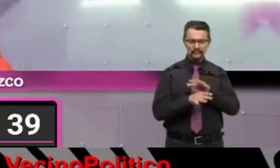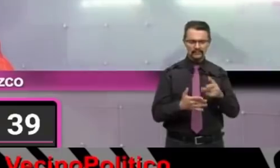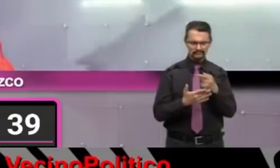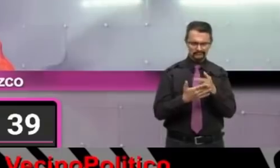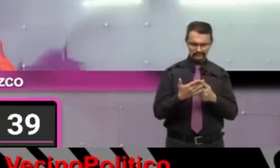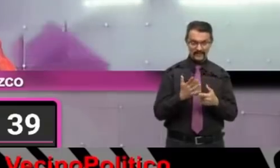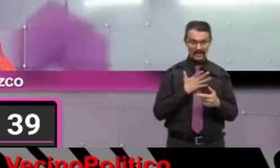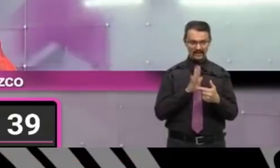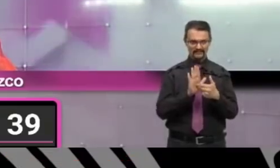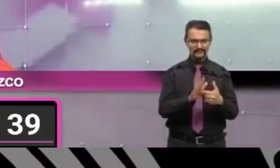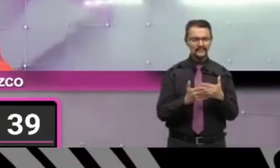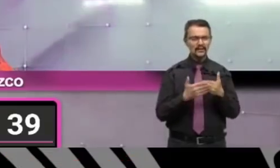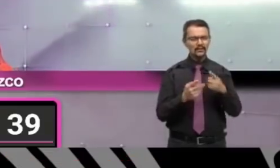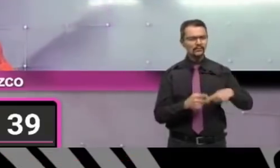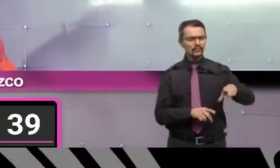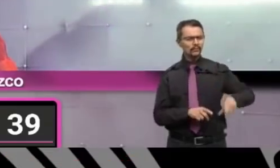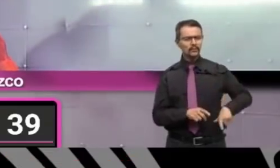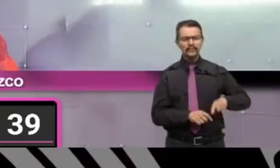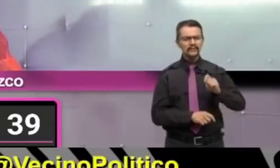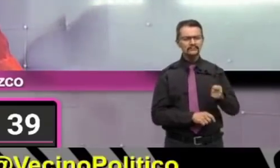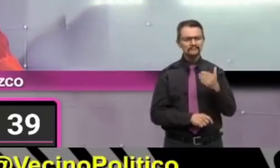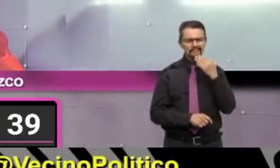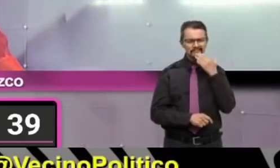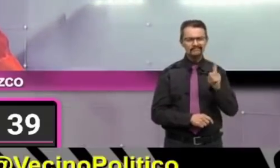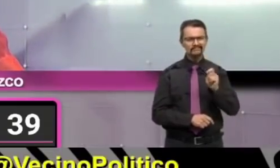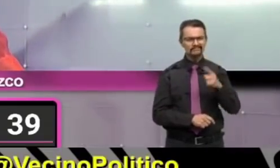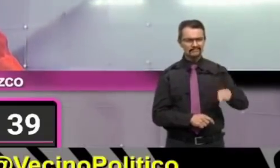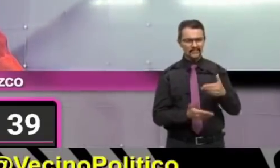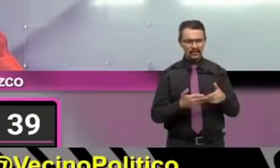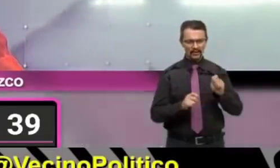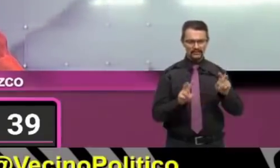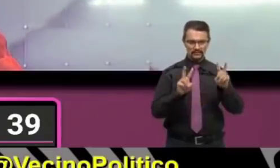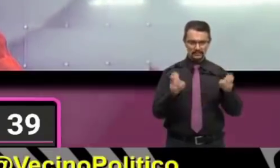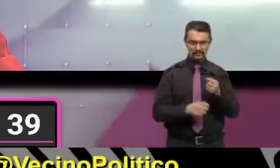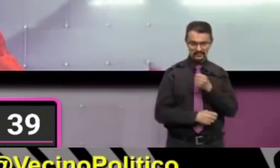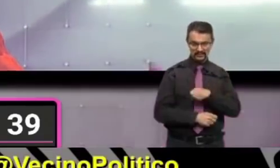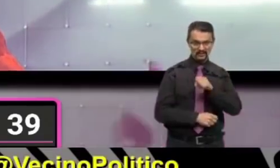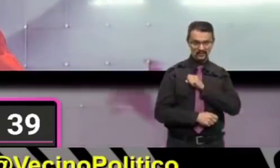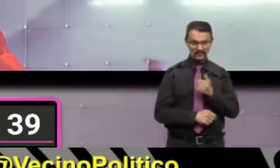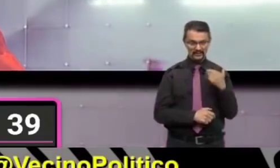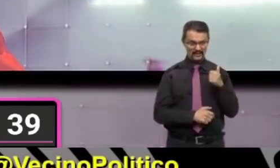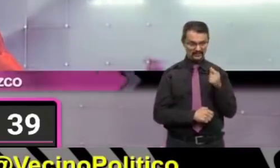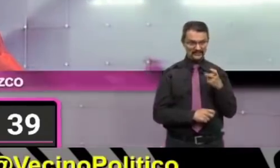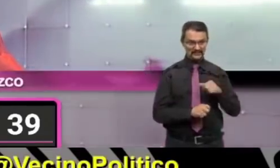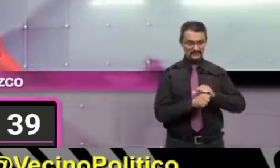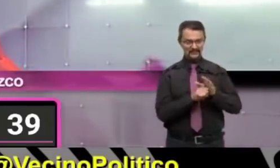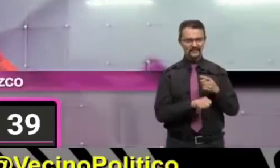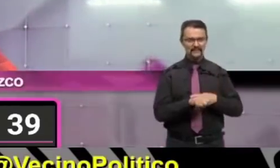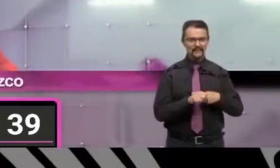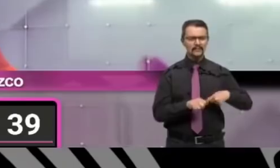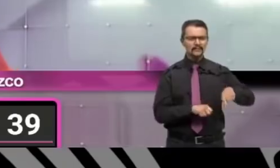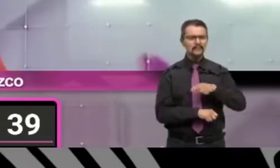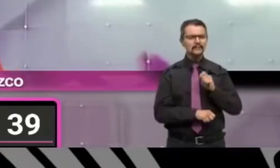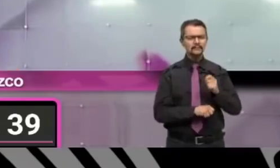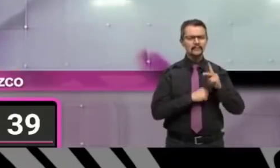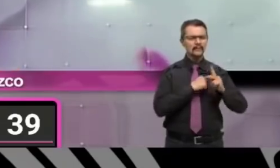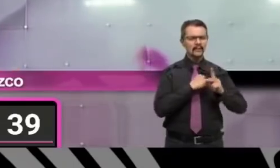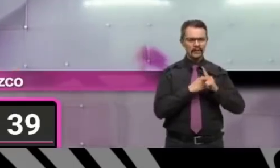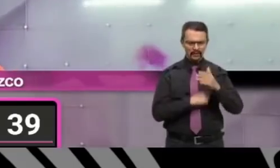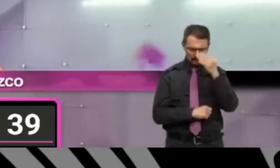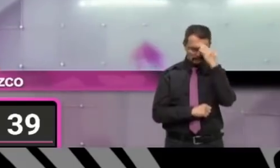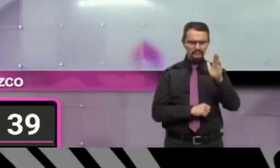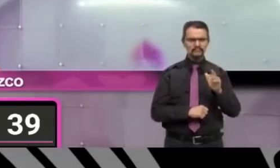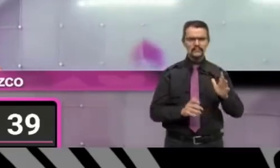que, en cuestión de salud y con la reciente pandemia, inclusive con estas condiciones que no se esperaba en ningún país del mundo, a todos nos agarró por